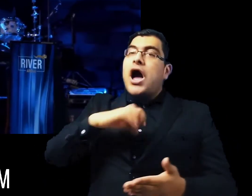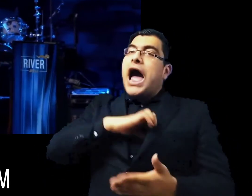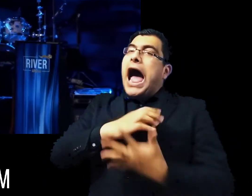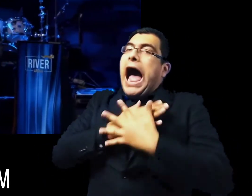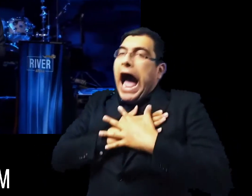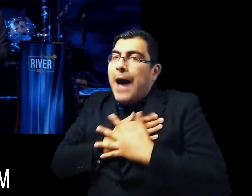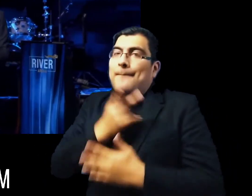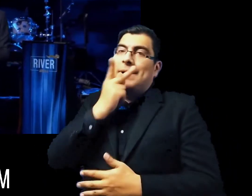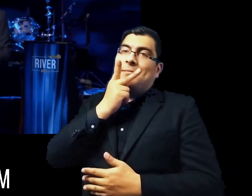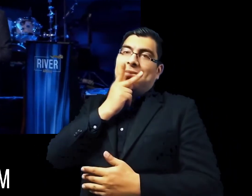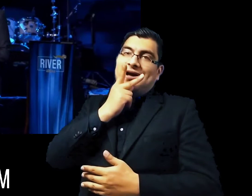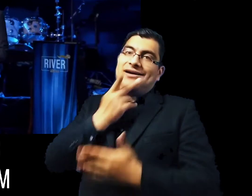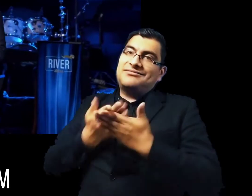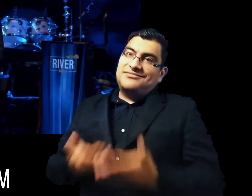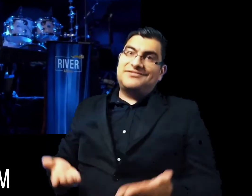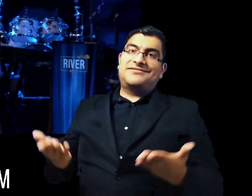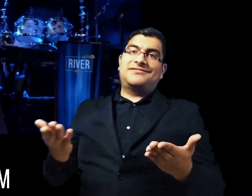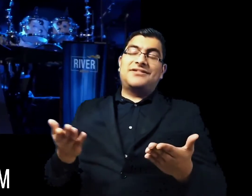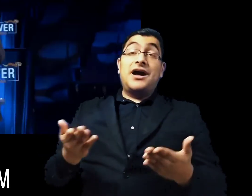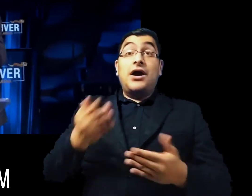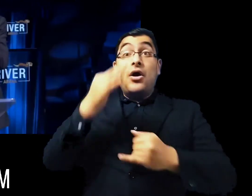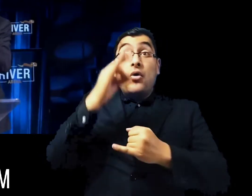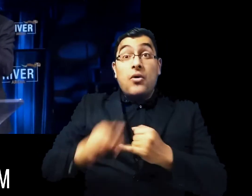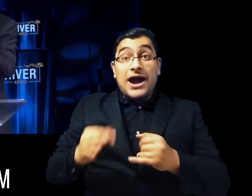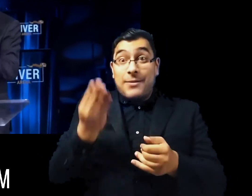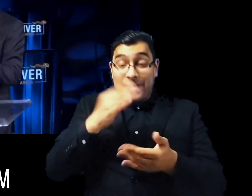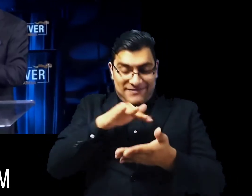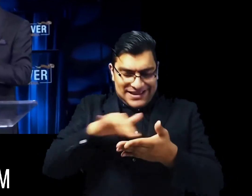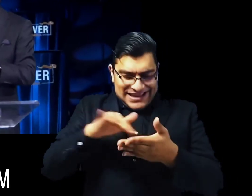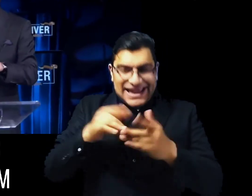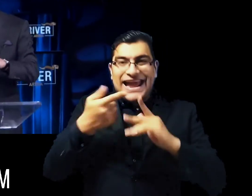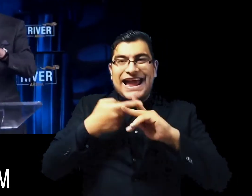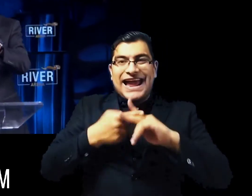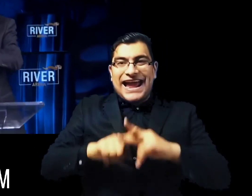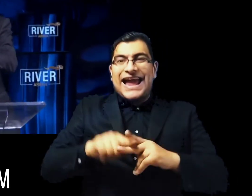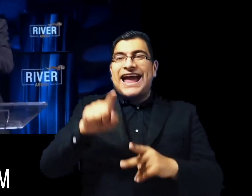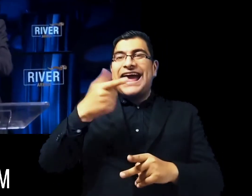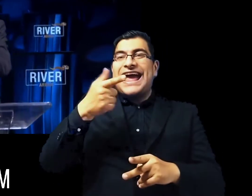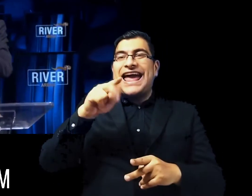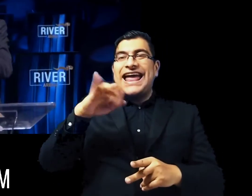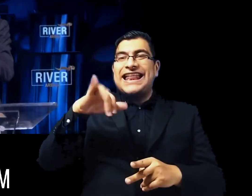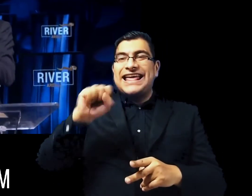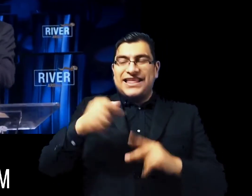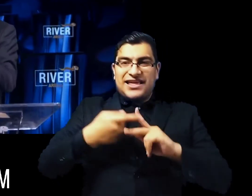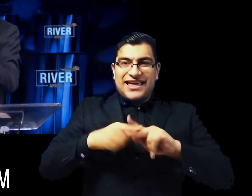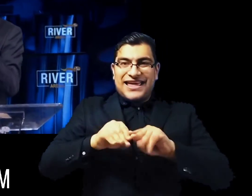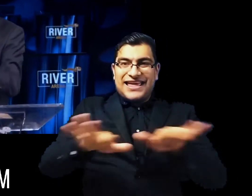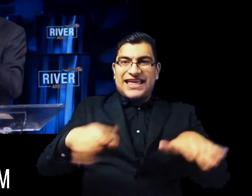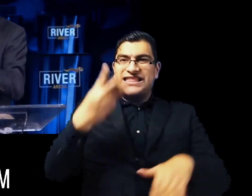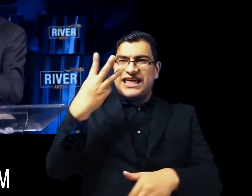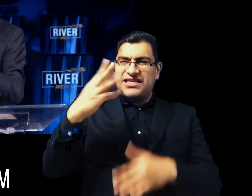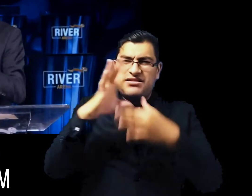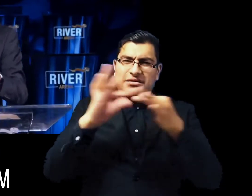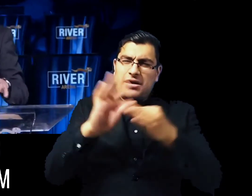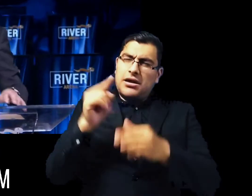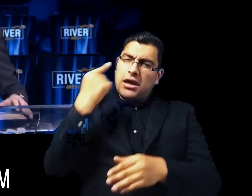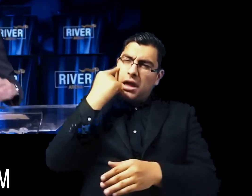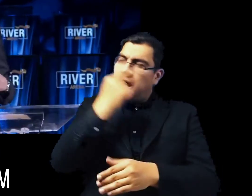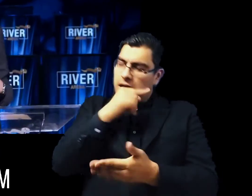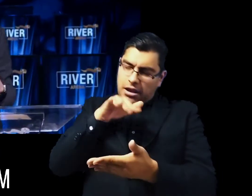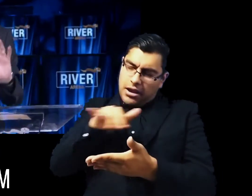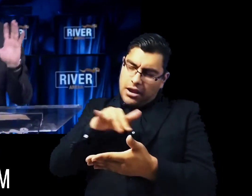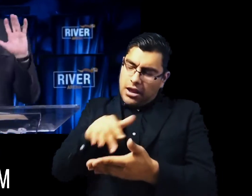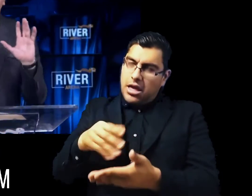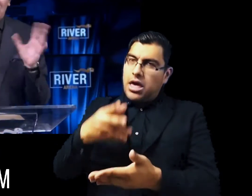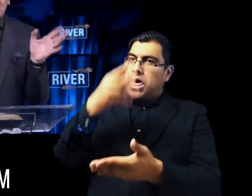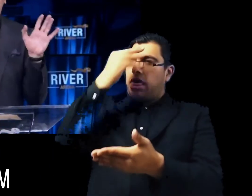Los últimos versículos de Génesis 3 siempre tuvieron un impacto profundo en mi vida. Yo